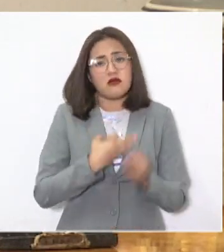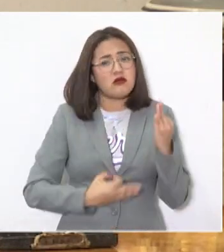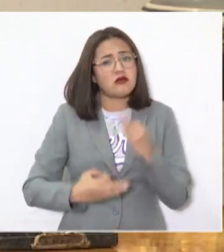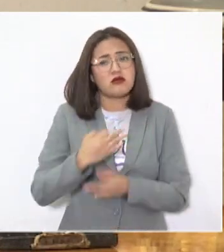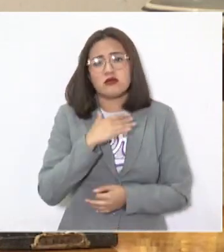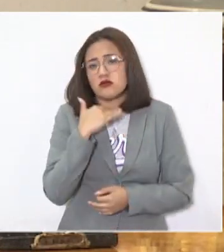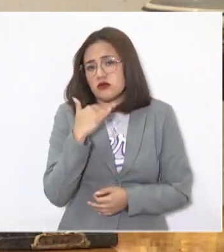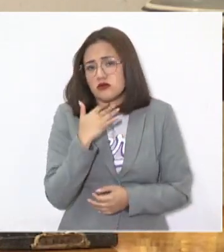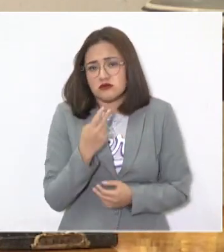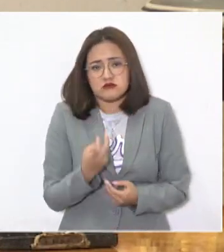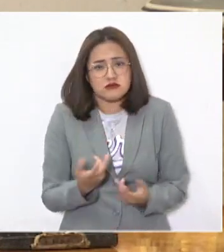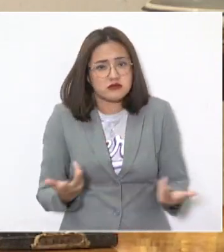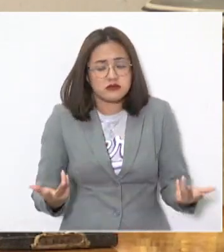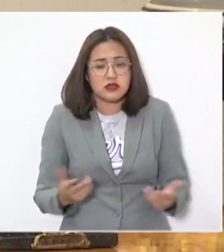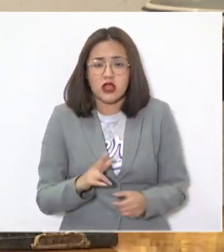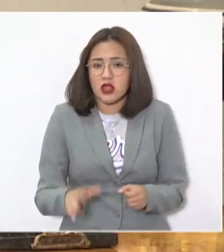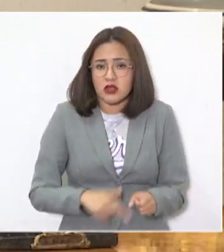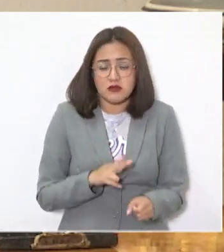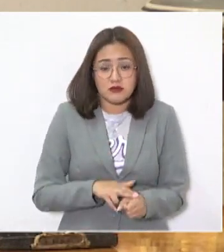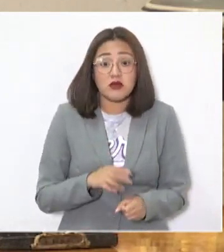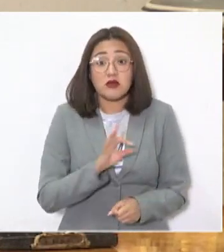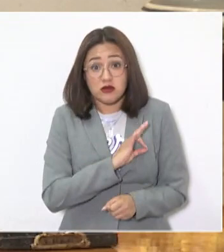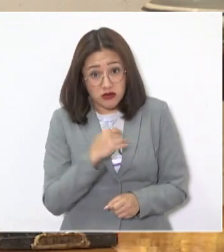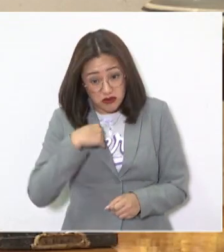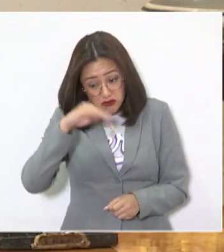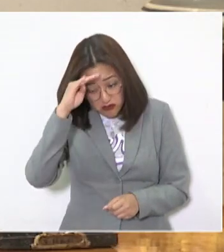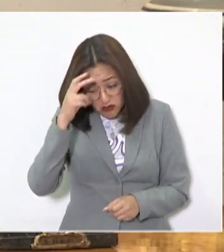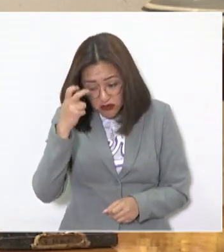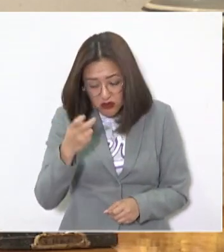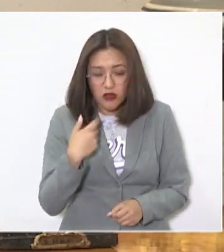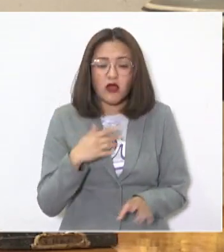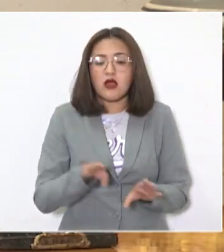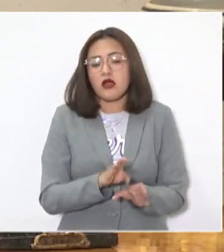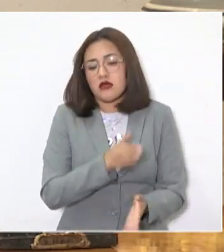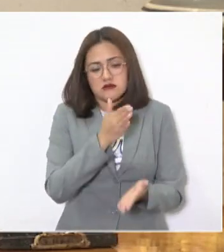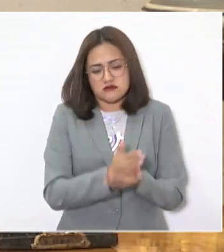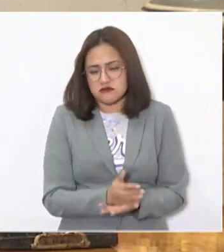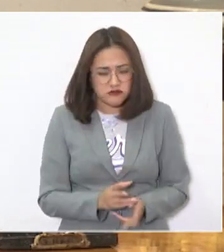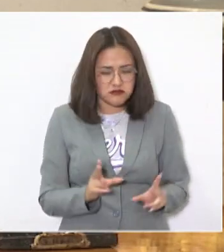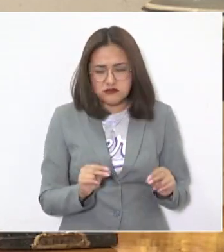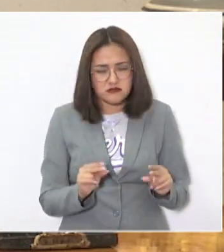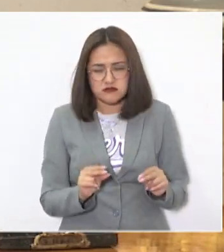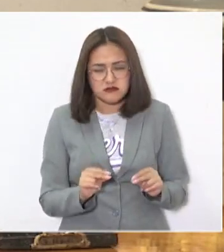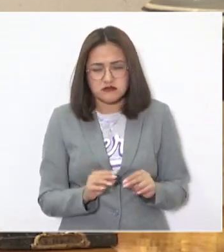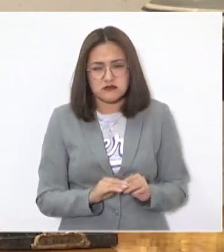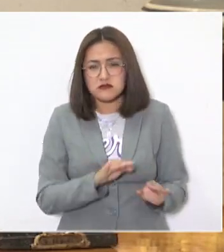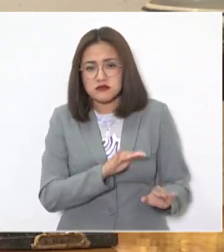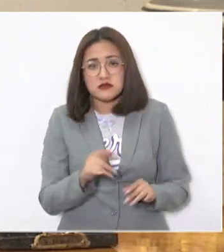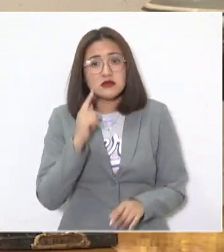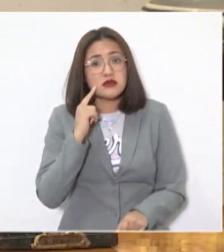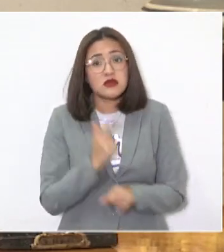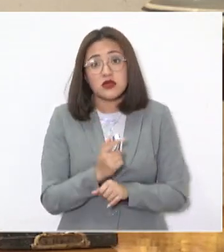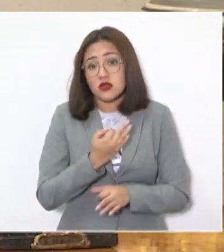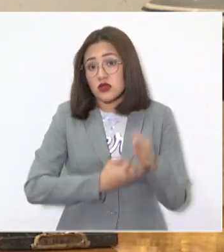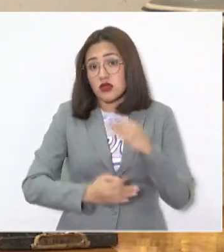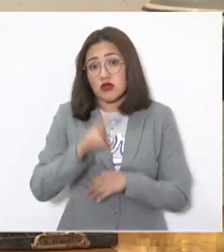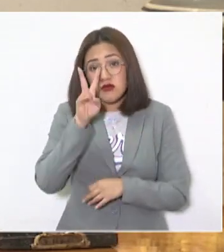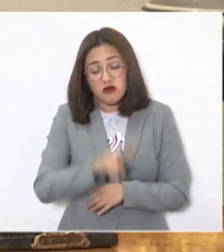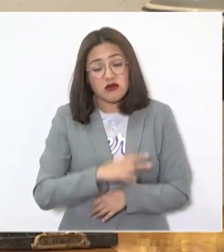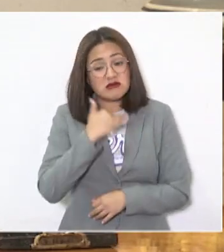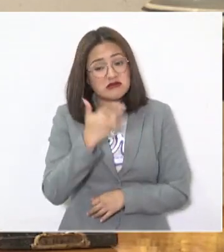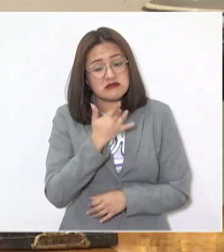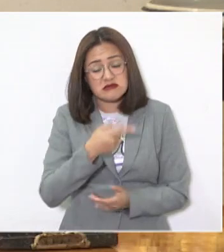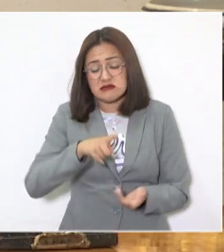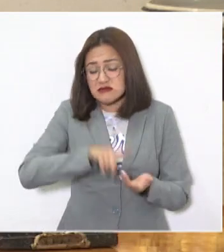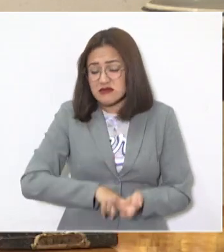lados. Lo peor que puedo pensar es que no nos dé tiempo de descubrir toda la maldita corrupción